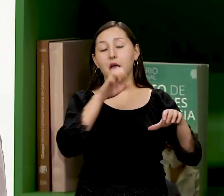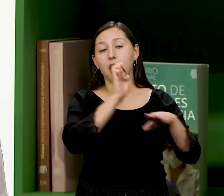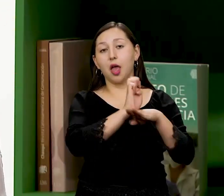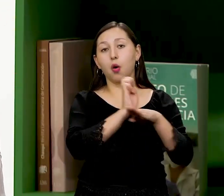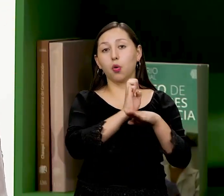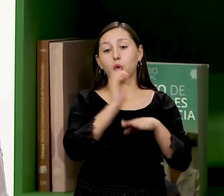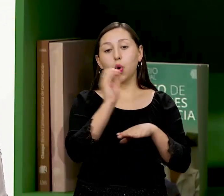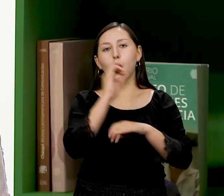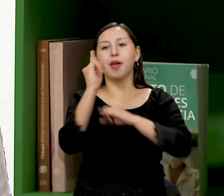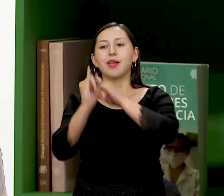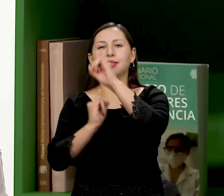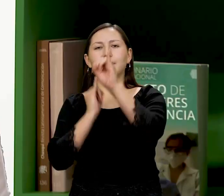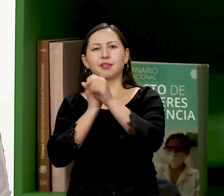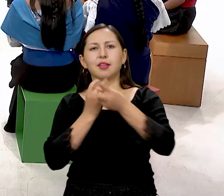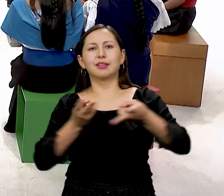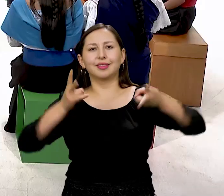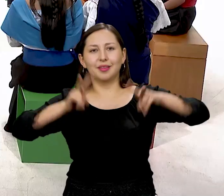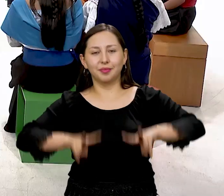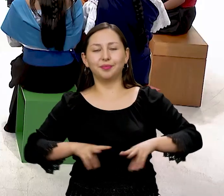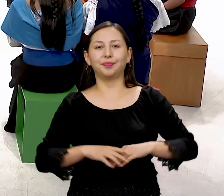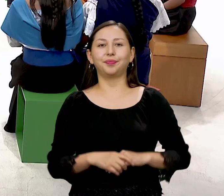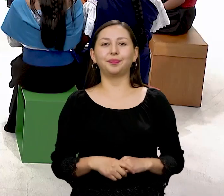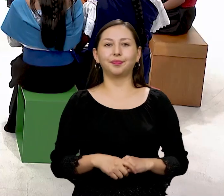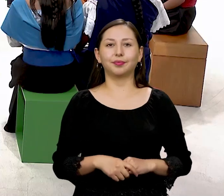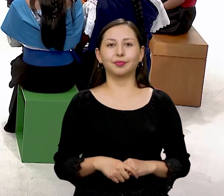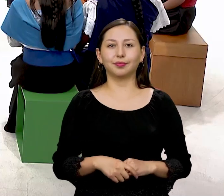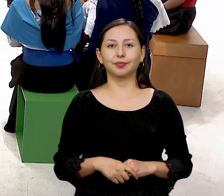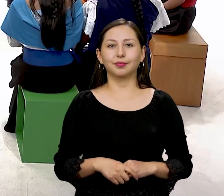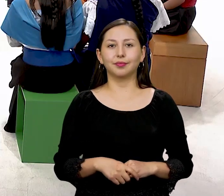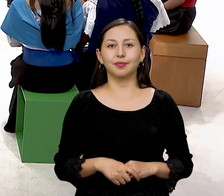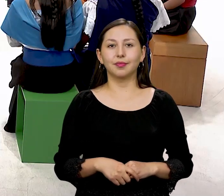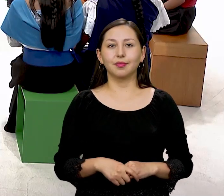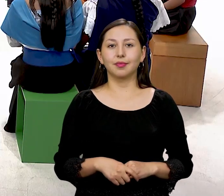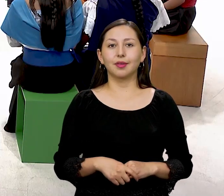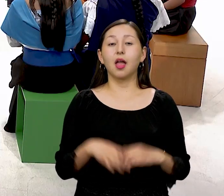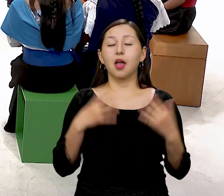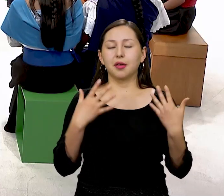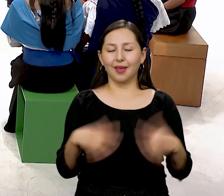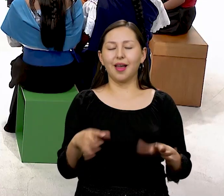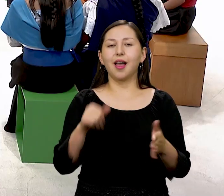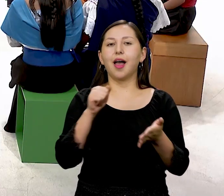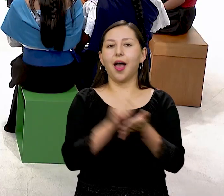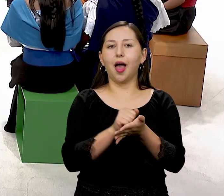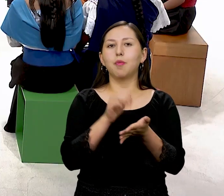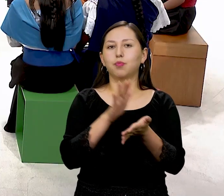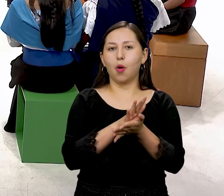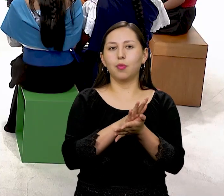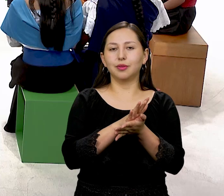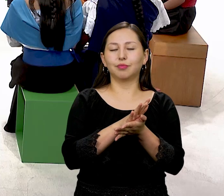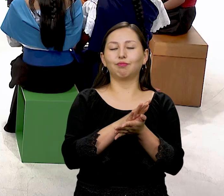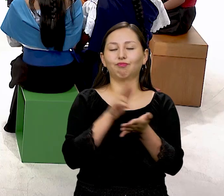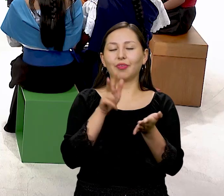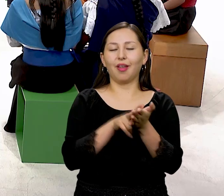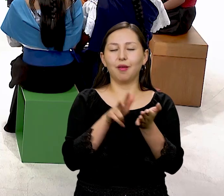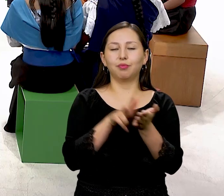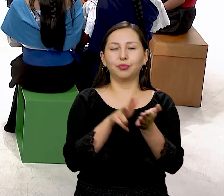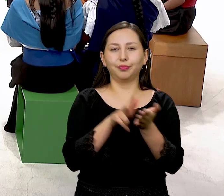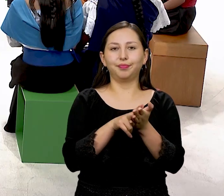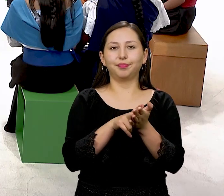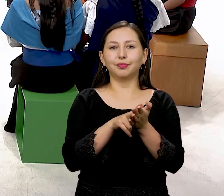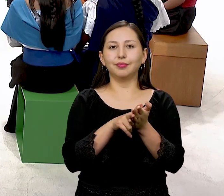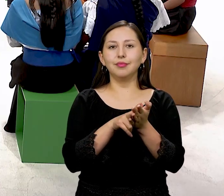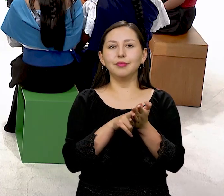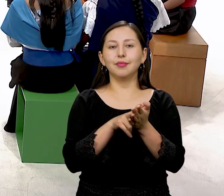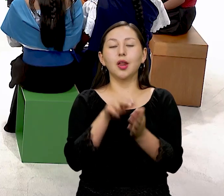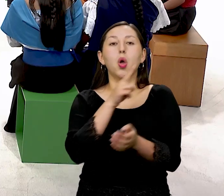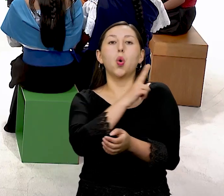replicarse quizás en otros lados? Como te había comentado al inicio, este proyecto ya fue probado a campo, nosotros ya tuvimos los resultados